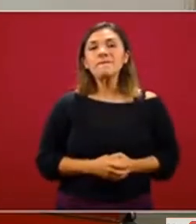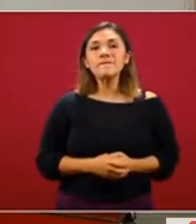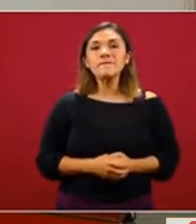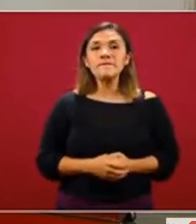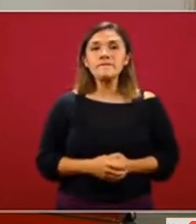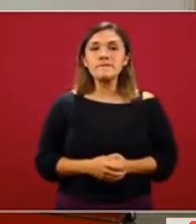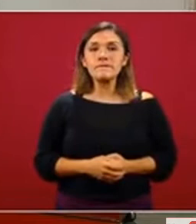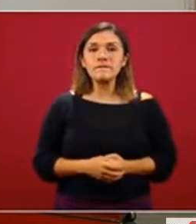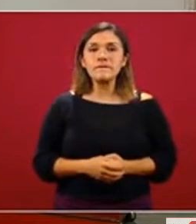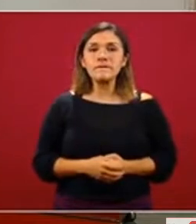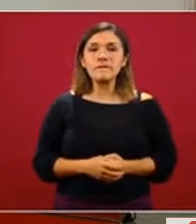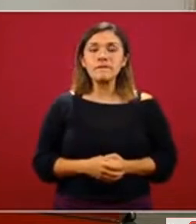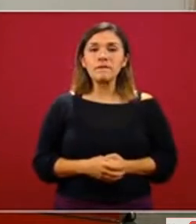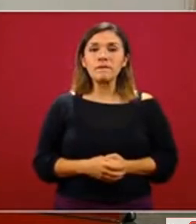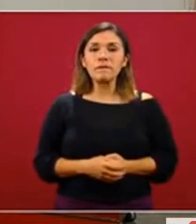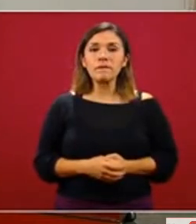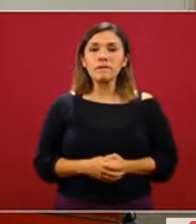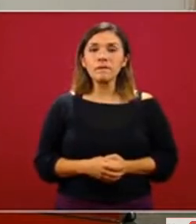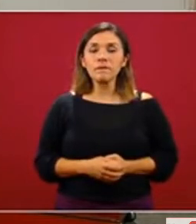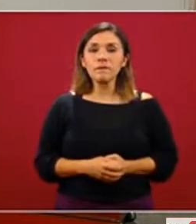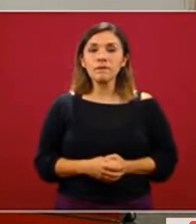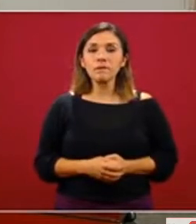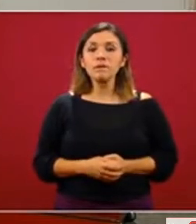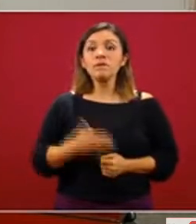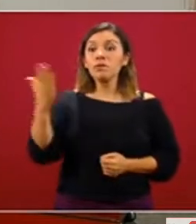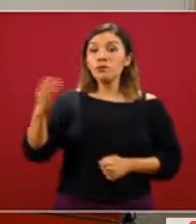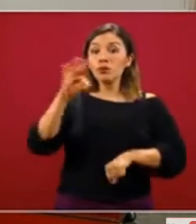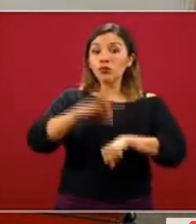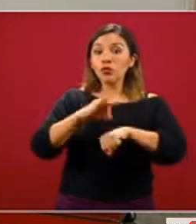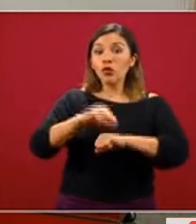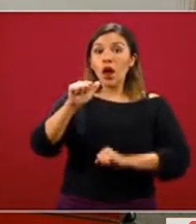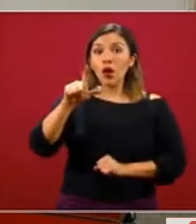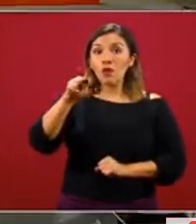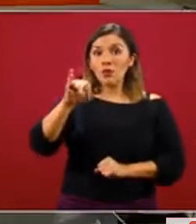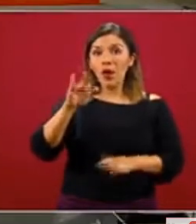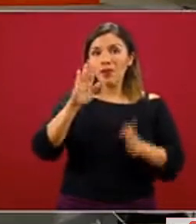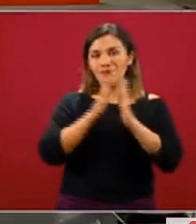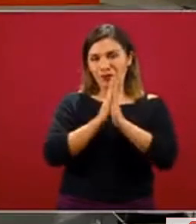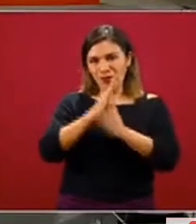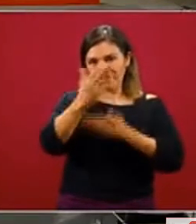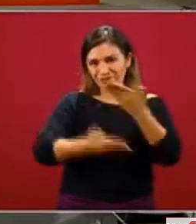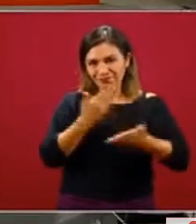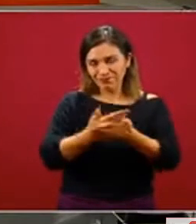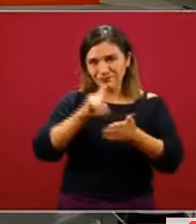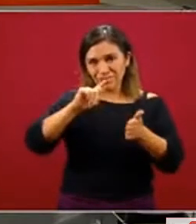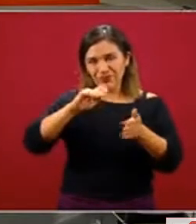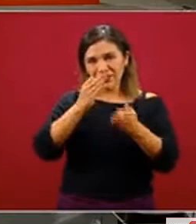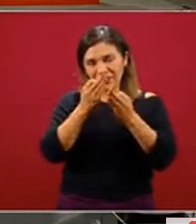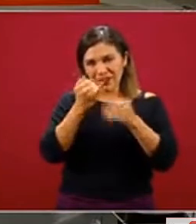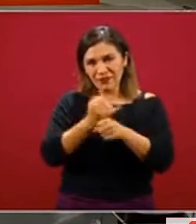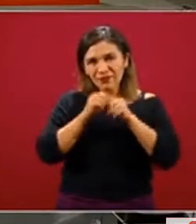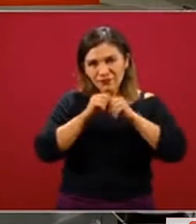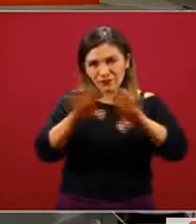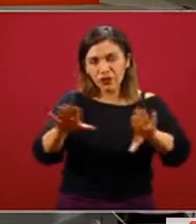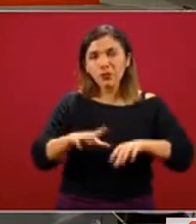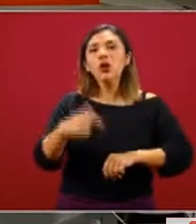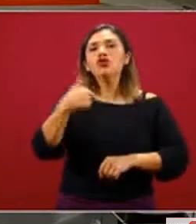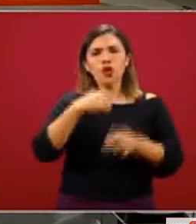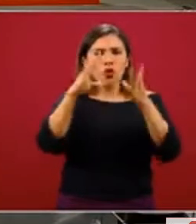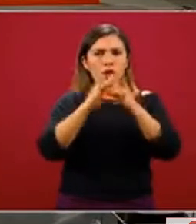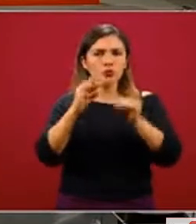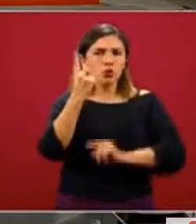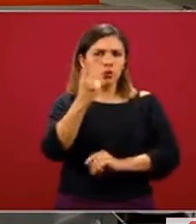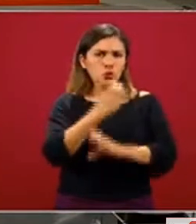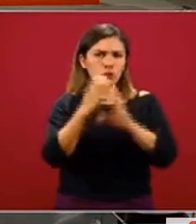por la invitación. Y le pido al doctor Alomía si presenta el informe técnico, enseguida procedemos. Bueno, yo voy a explicar dos